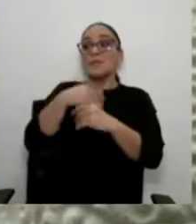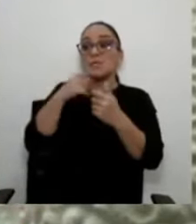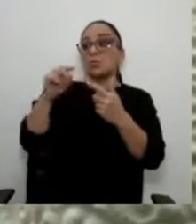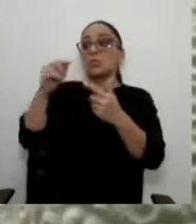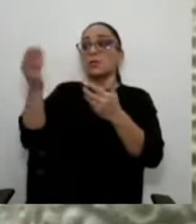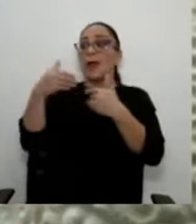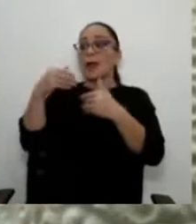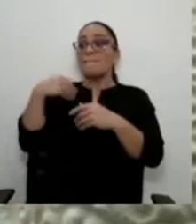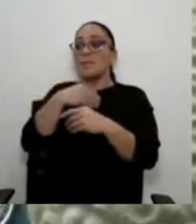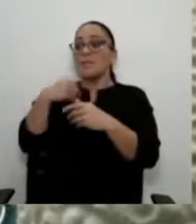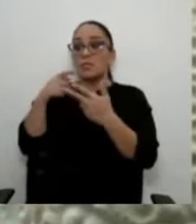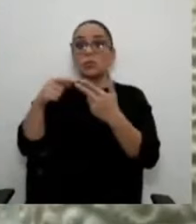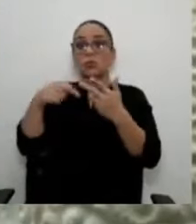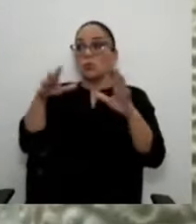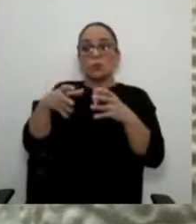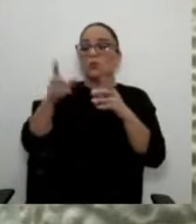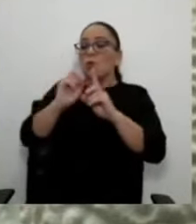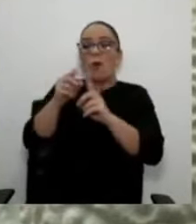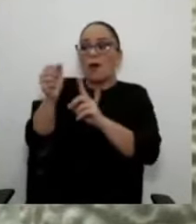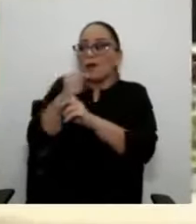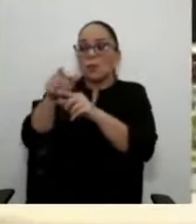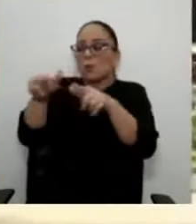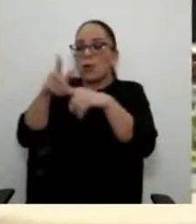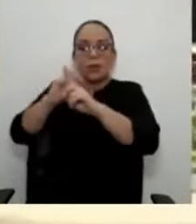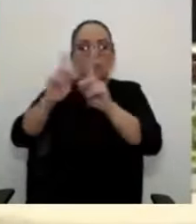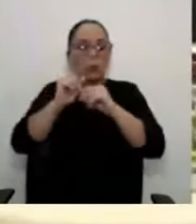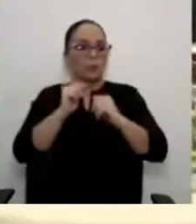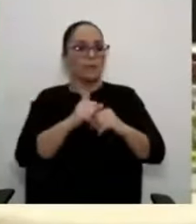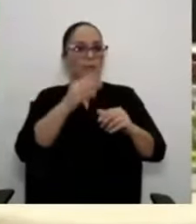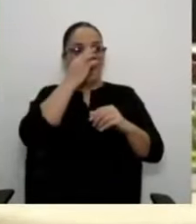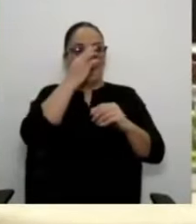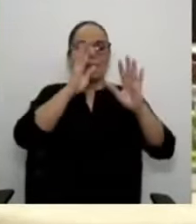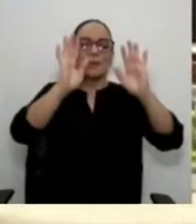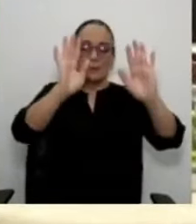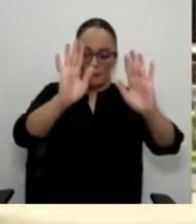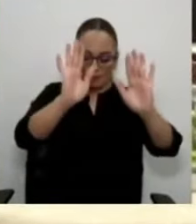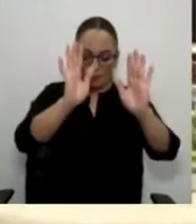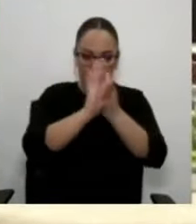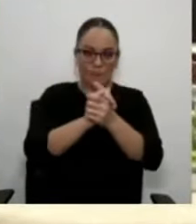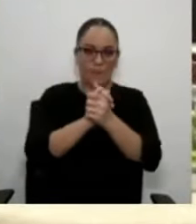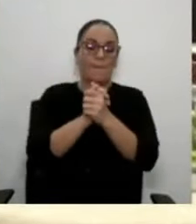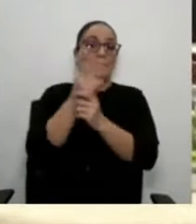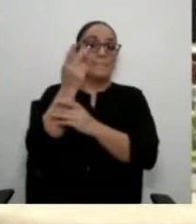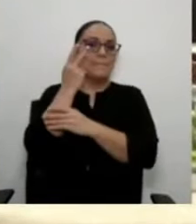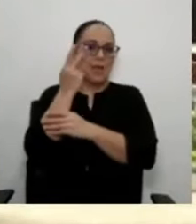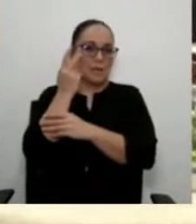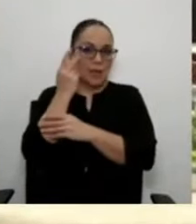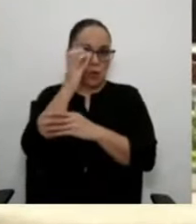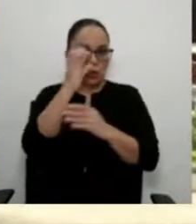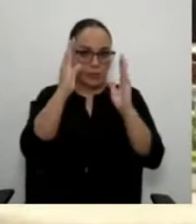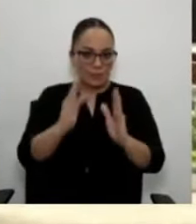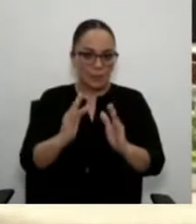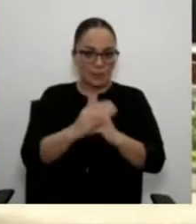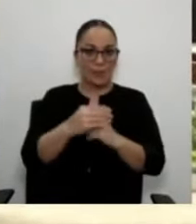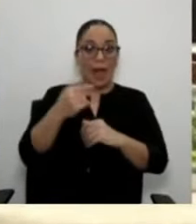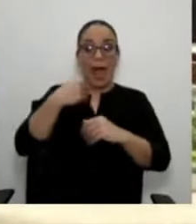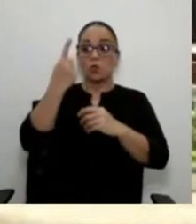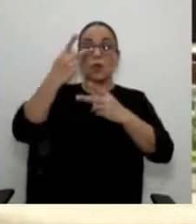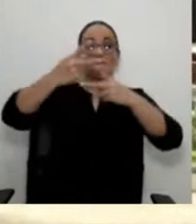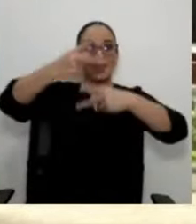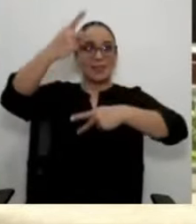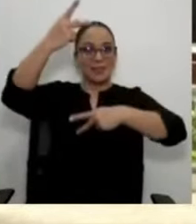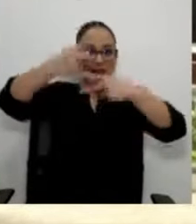tal agresión. Eso fue no, lo es que no es agresión. Véanlo, señores costarricenses, es fácil. Hay un vidrio,